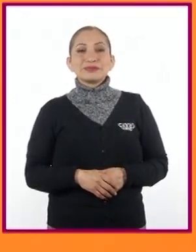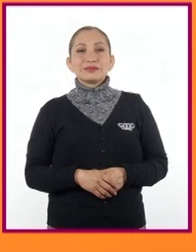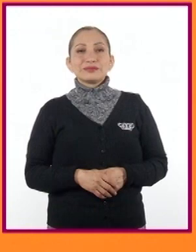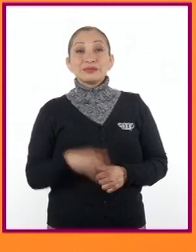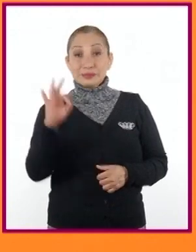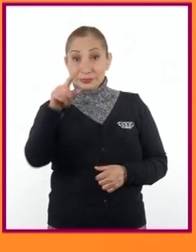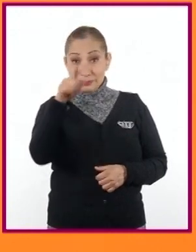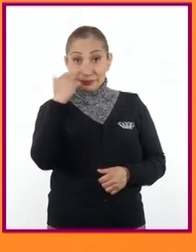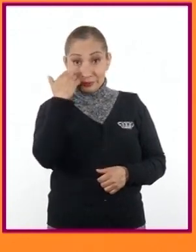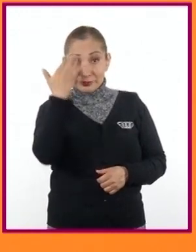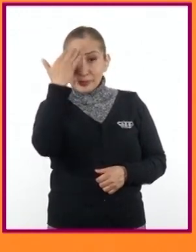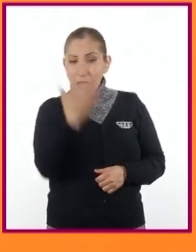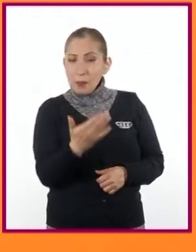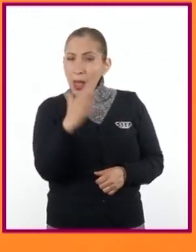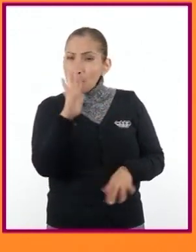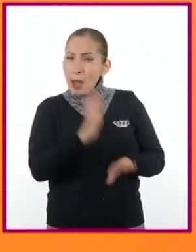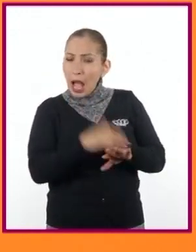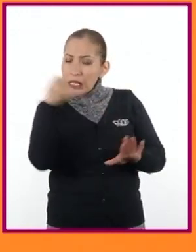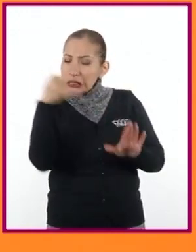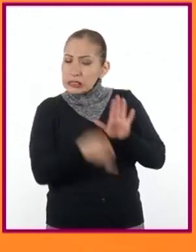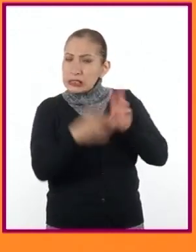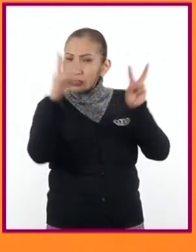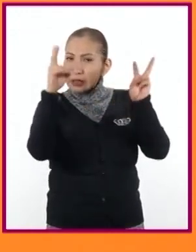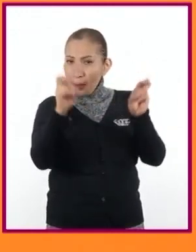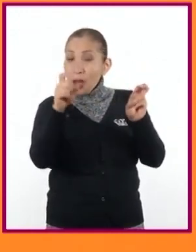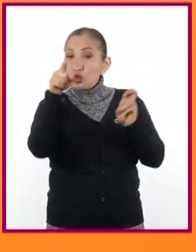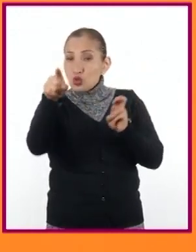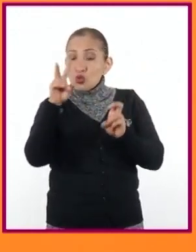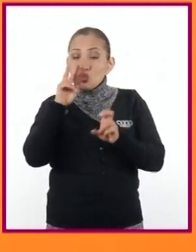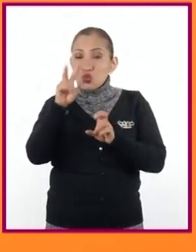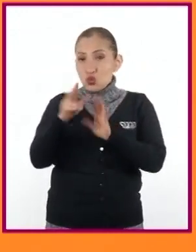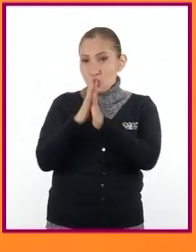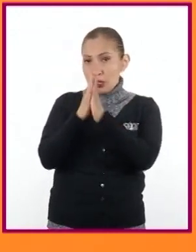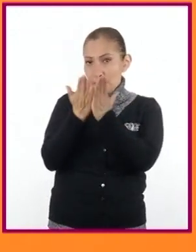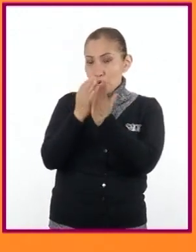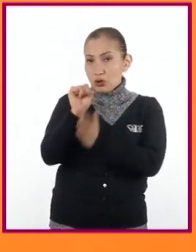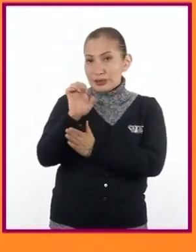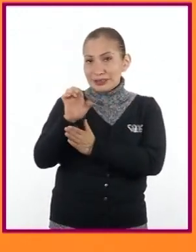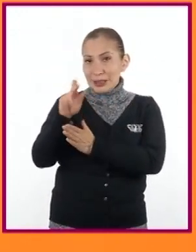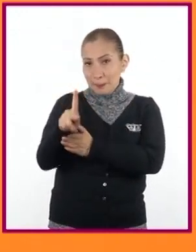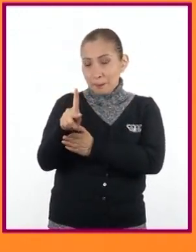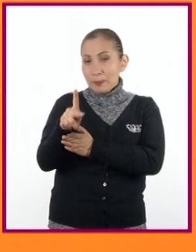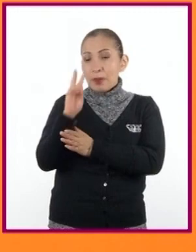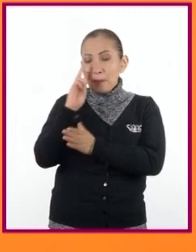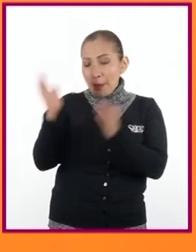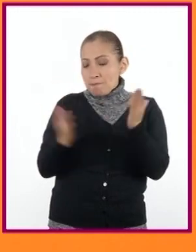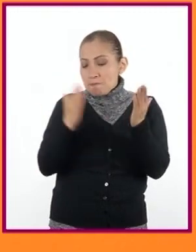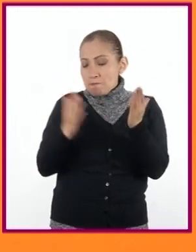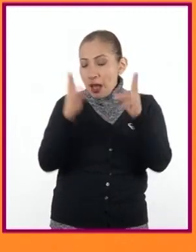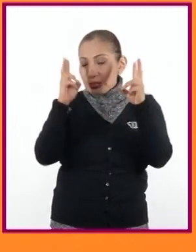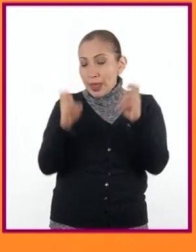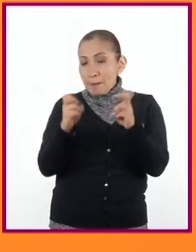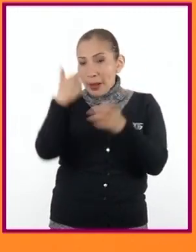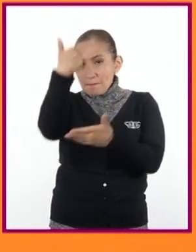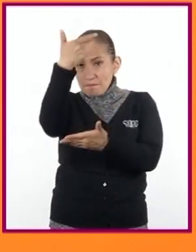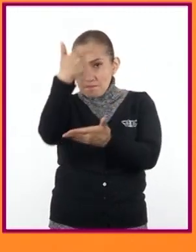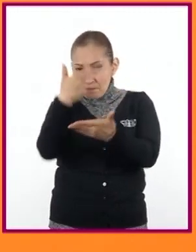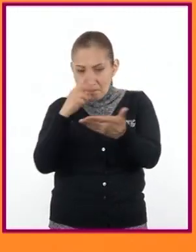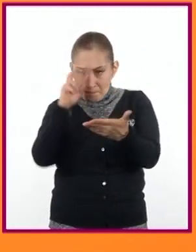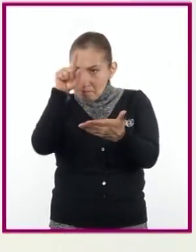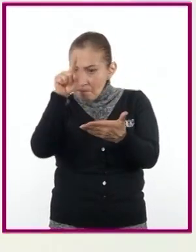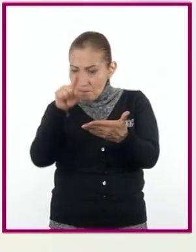Si desean saber un poco más del tema, apóyense en su libro de texto. Ubiquen el tema en el índice del mismo.